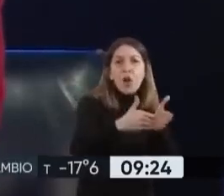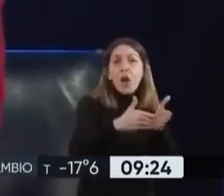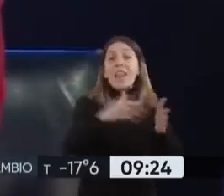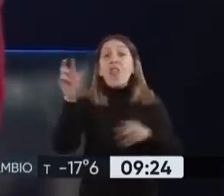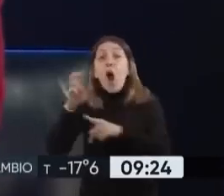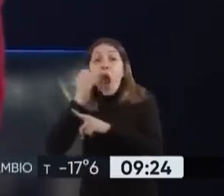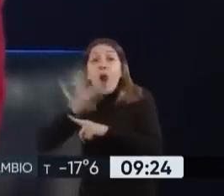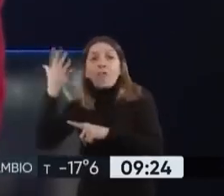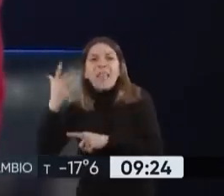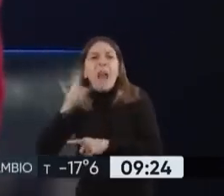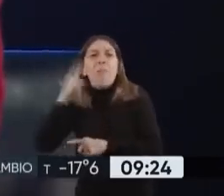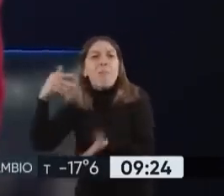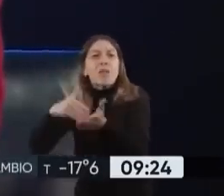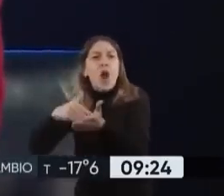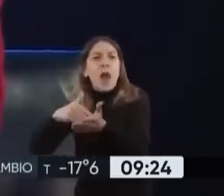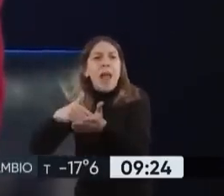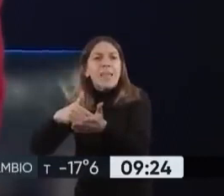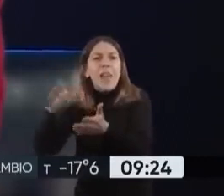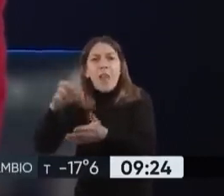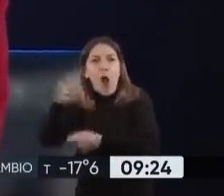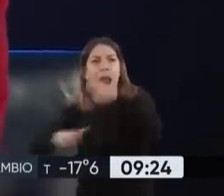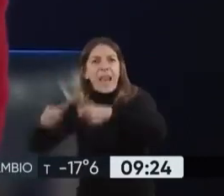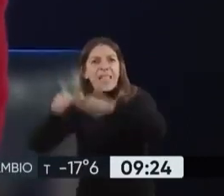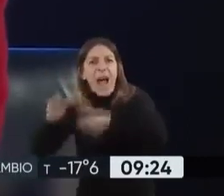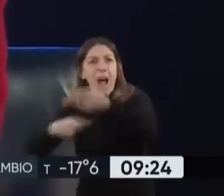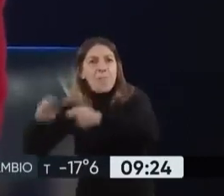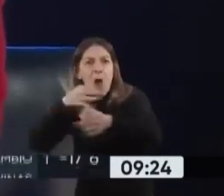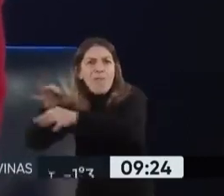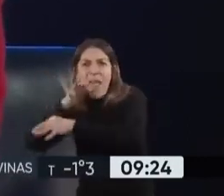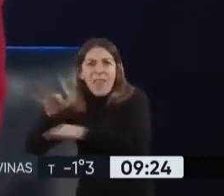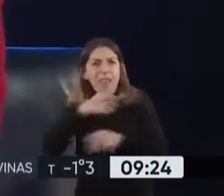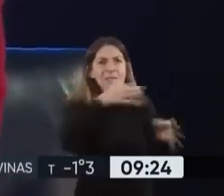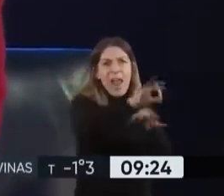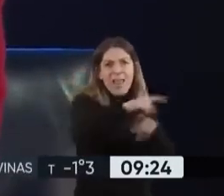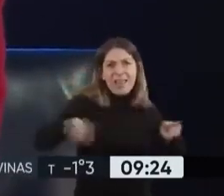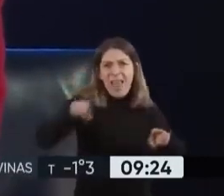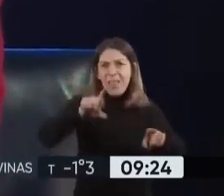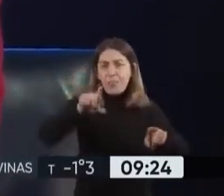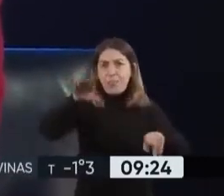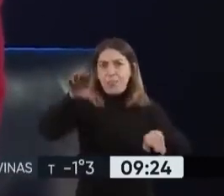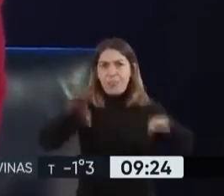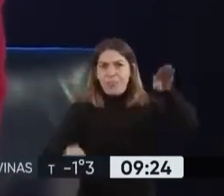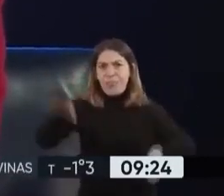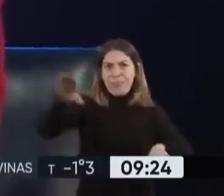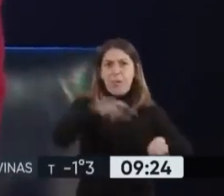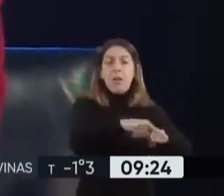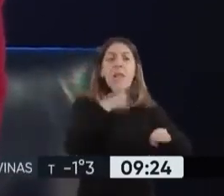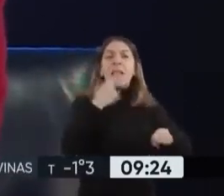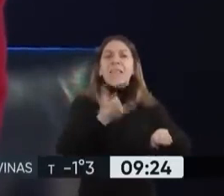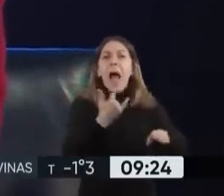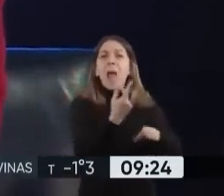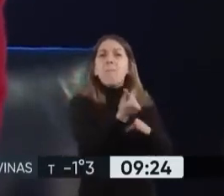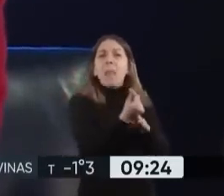y además toda la cadena de precios que uno va construyendo para que